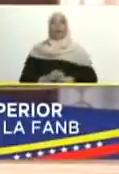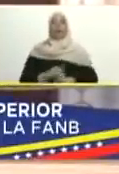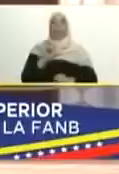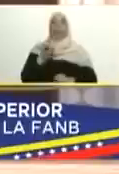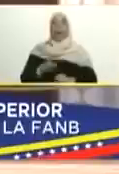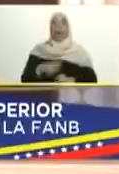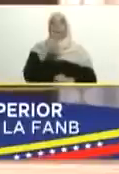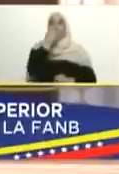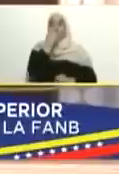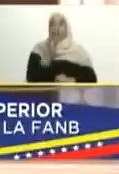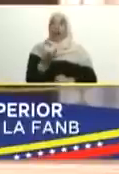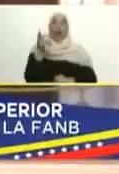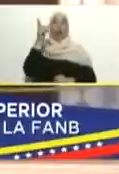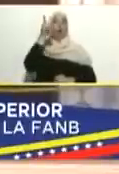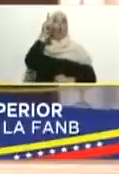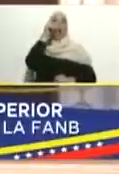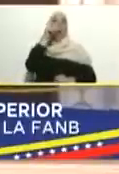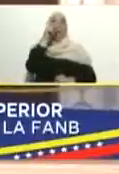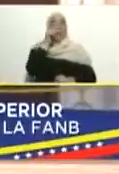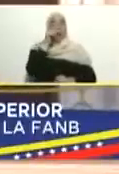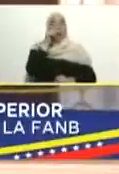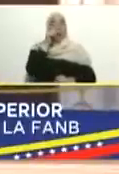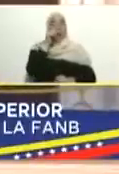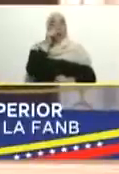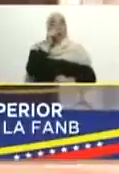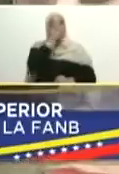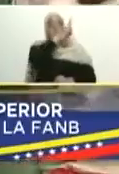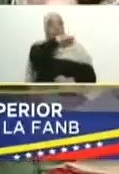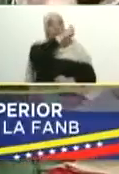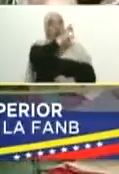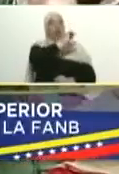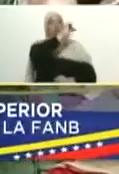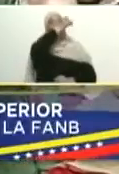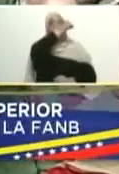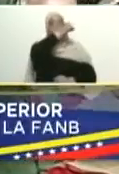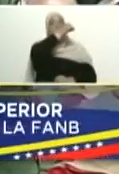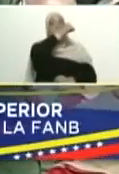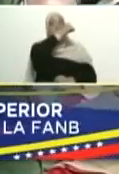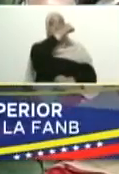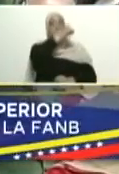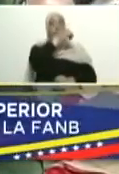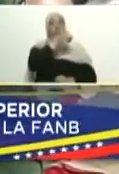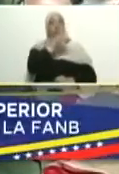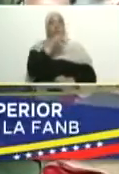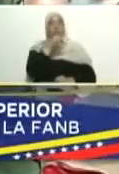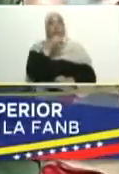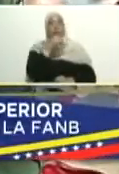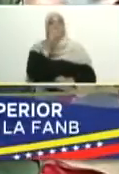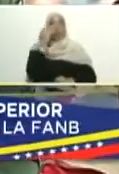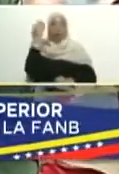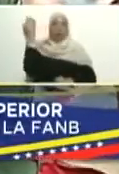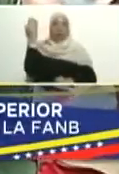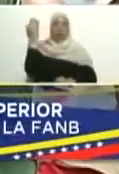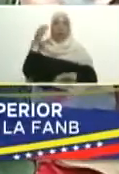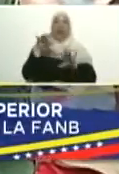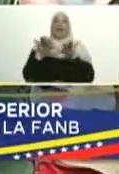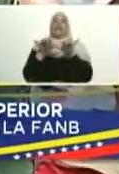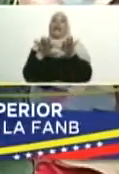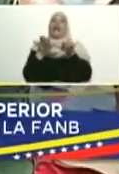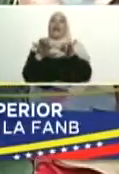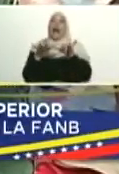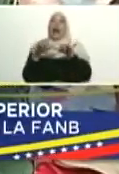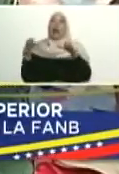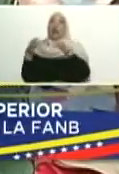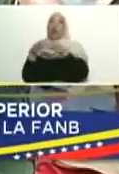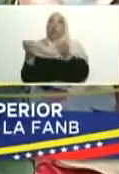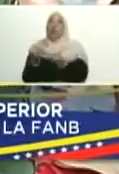Ferreira, comandante jefe de la comandancia en jefe y secretario del Consejo